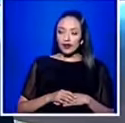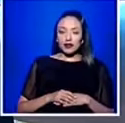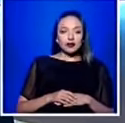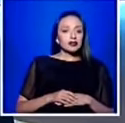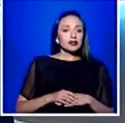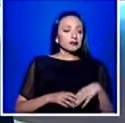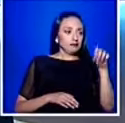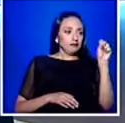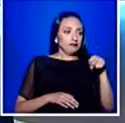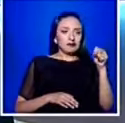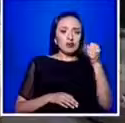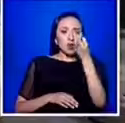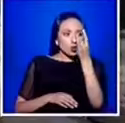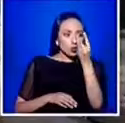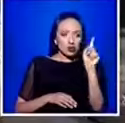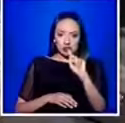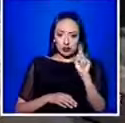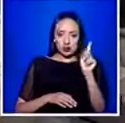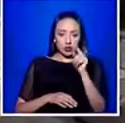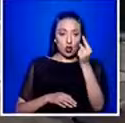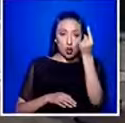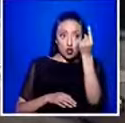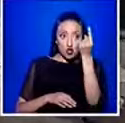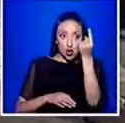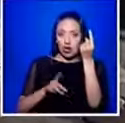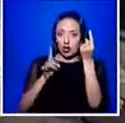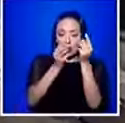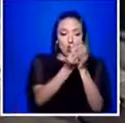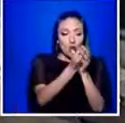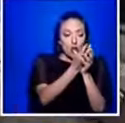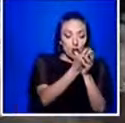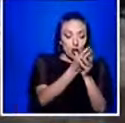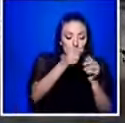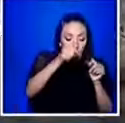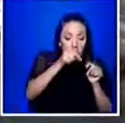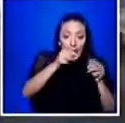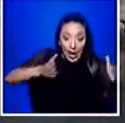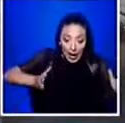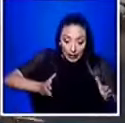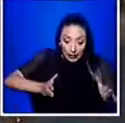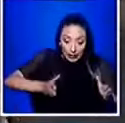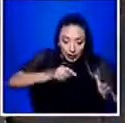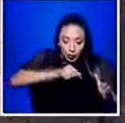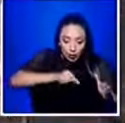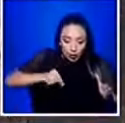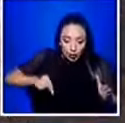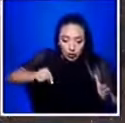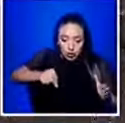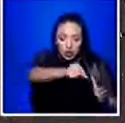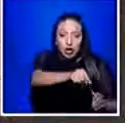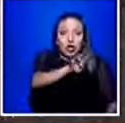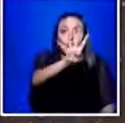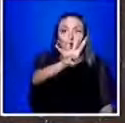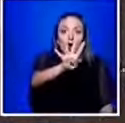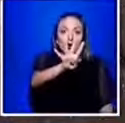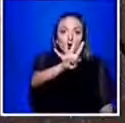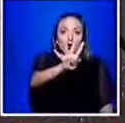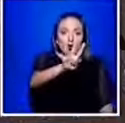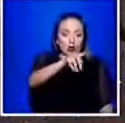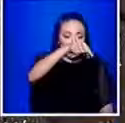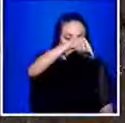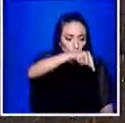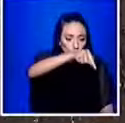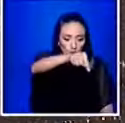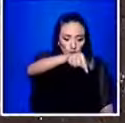Juanca, es una barbaridad, no es uno, ¿no? No es un ojo de agua. Aquí hemos contado, solamente aquí, cuatro, un, dos, tres, cuatro. Acá